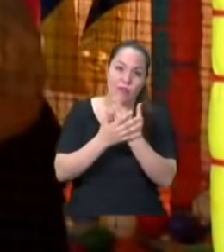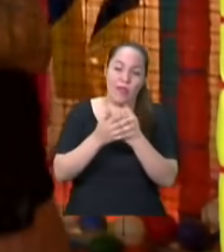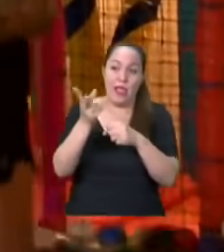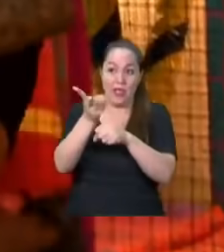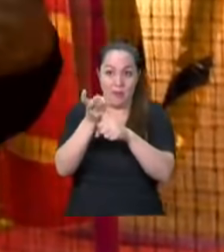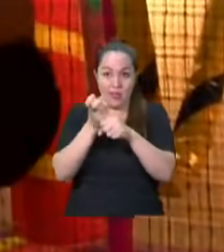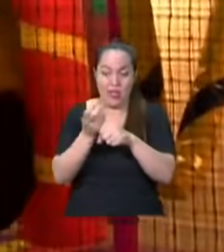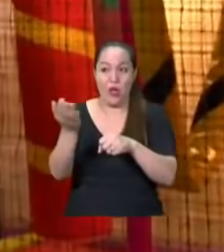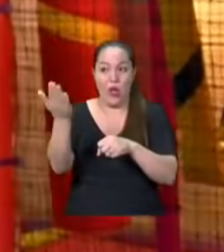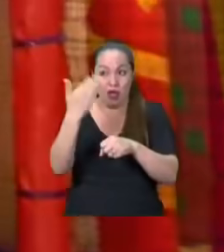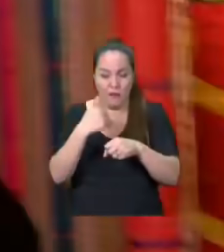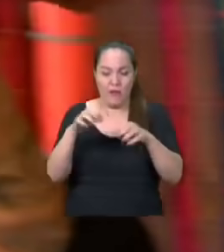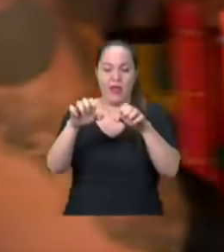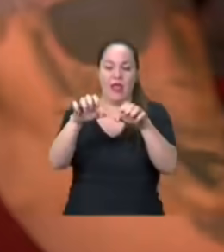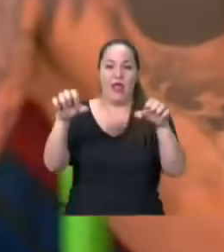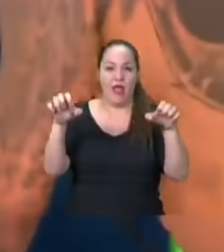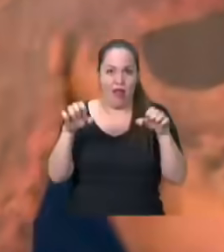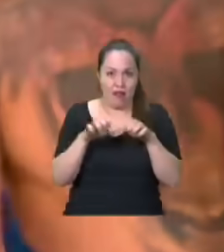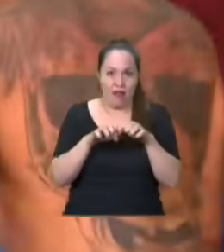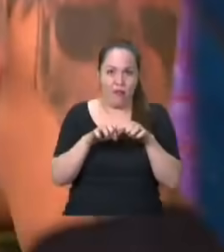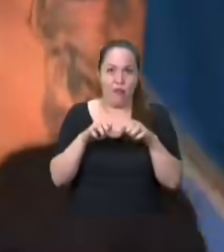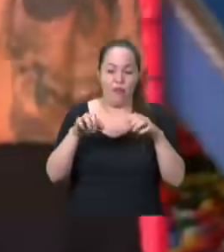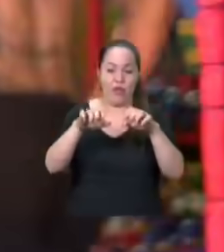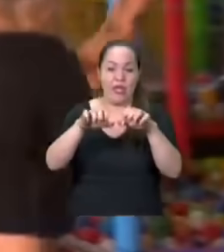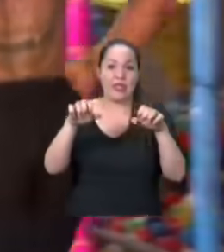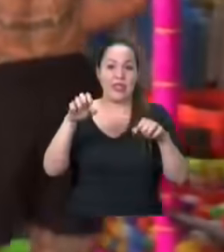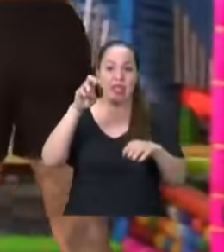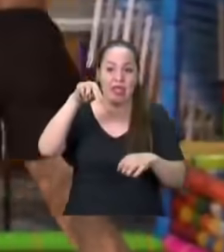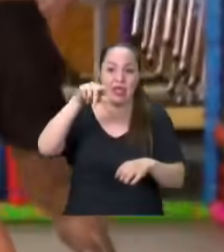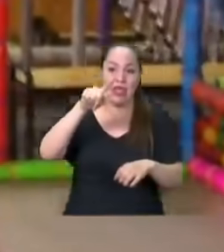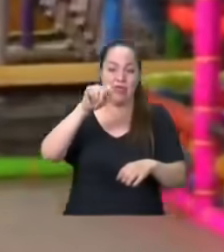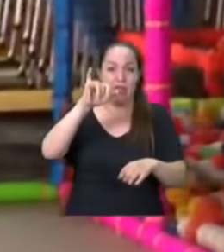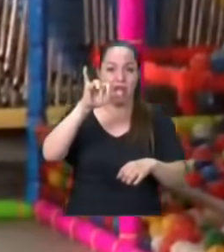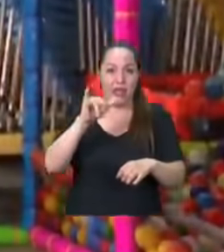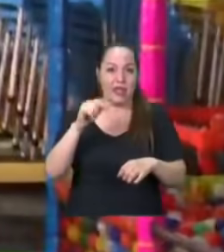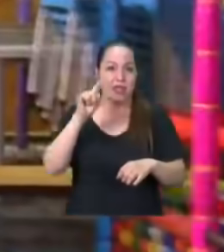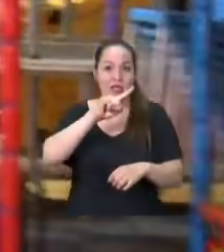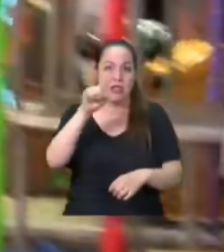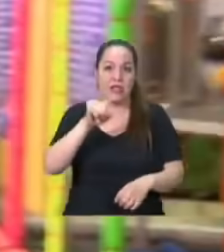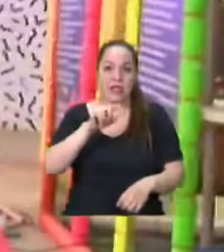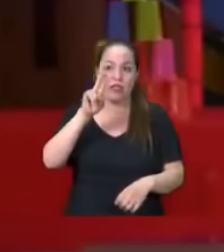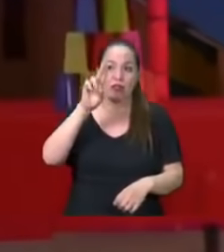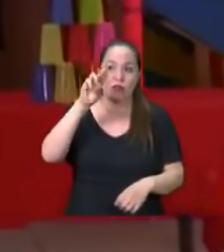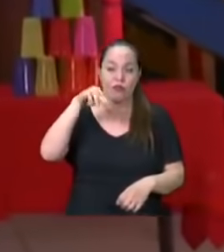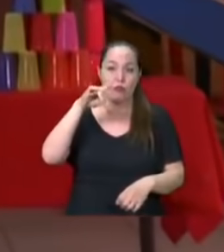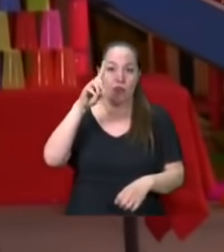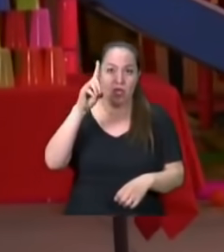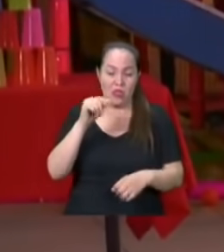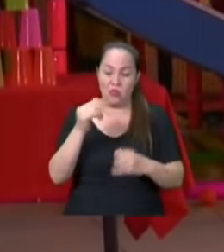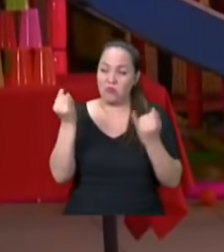equipo. Y bueno, por lo pronto el equipo de Natalie y Zumbido son los que han